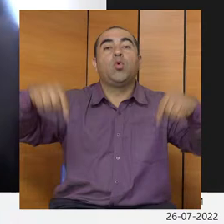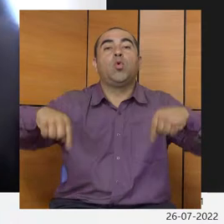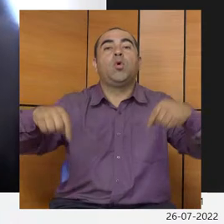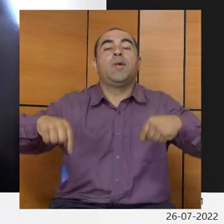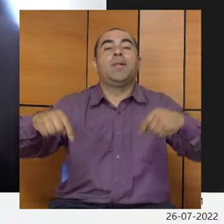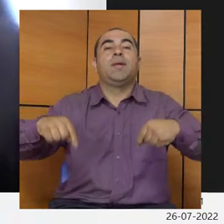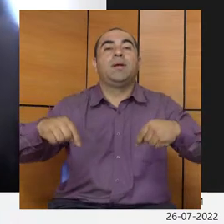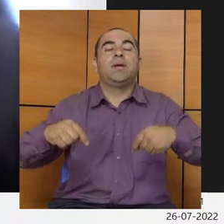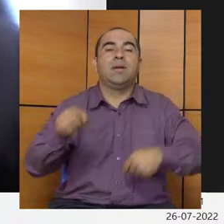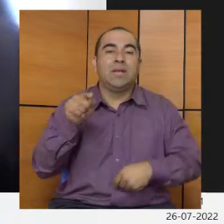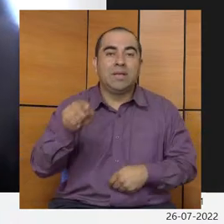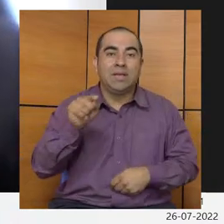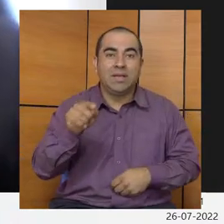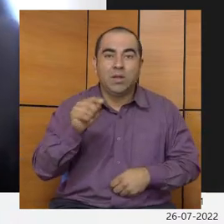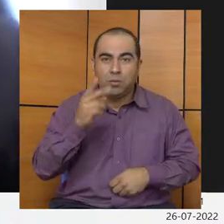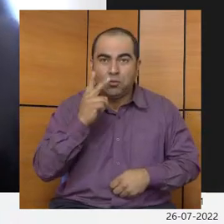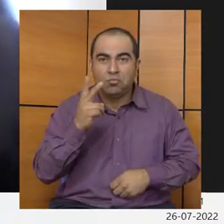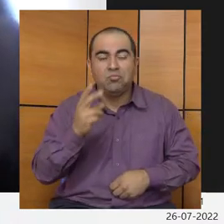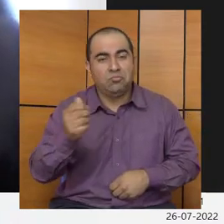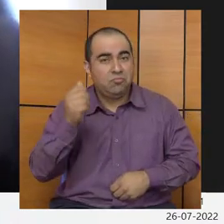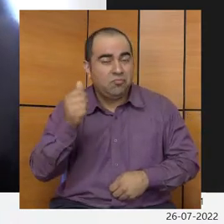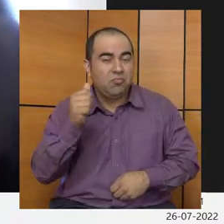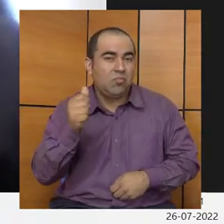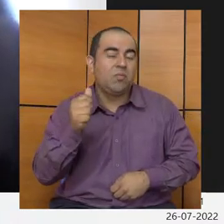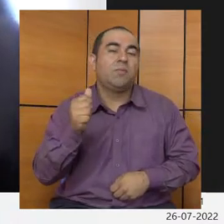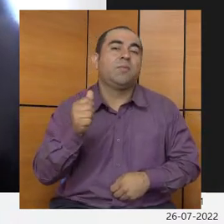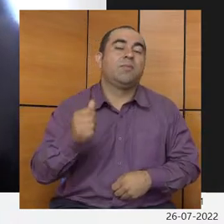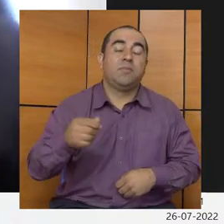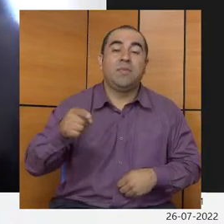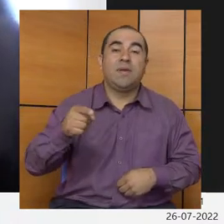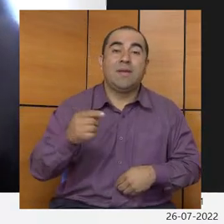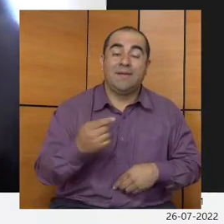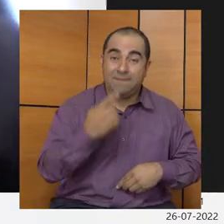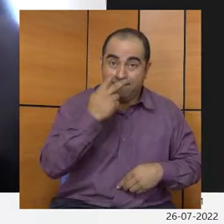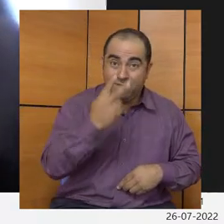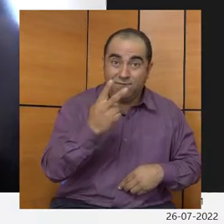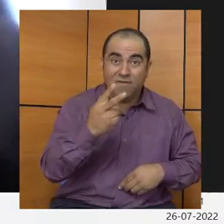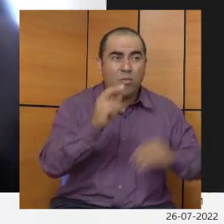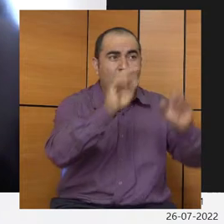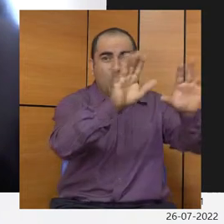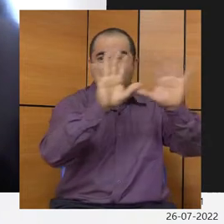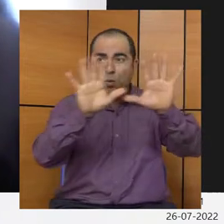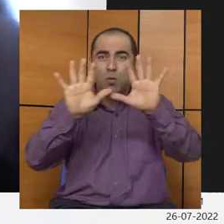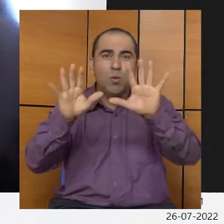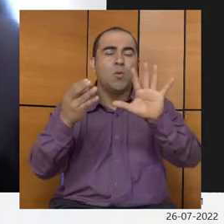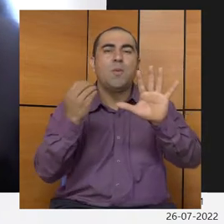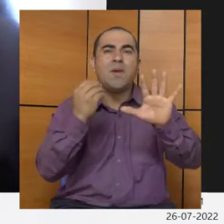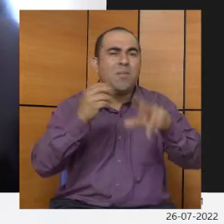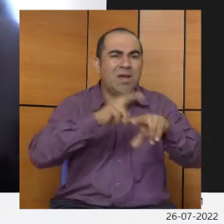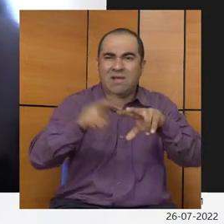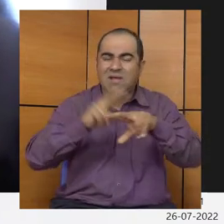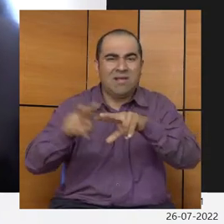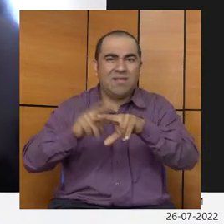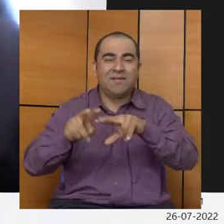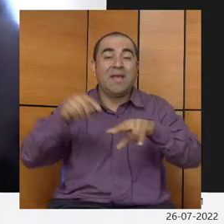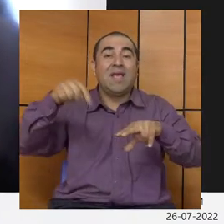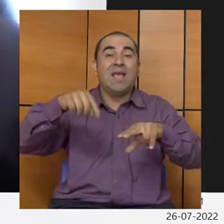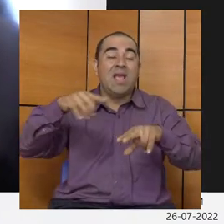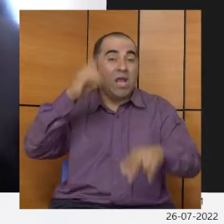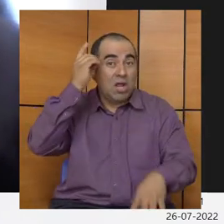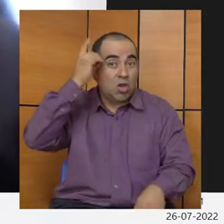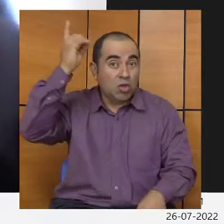es totalmente virtuoso, se ha reflejado en distintas actividades que estamos realizando. Una de ellas es el